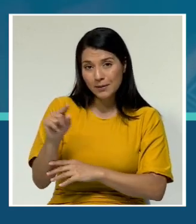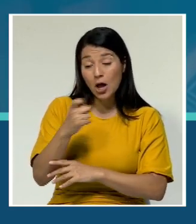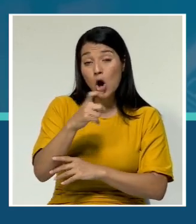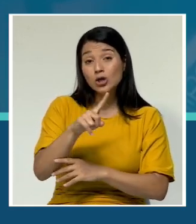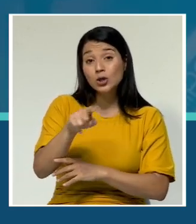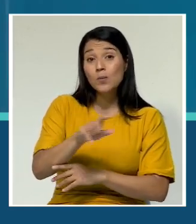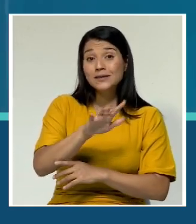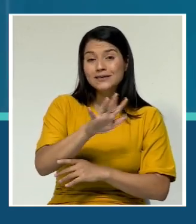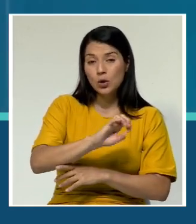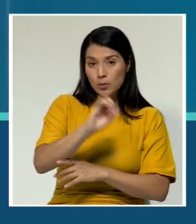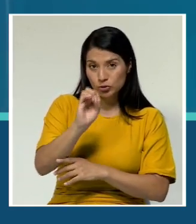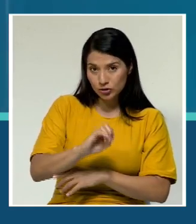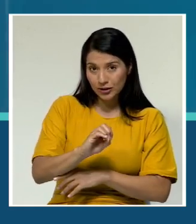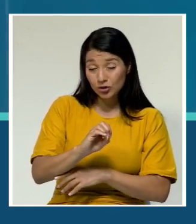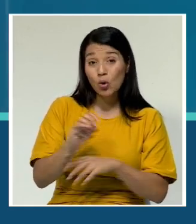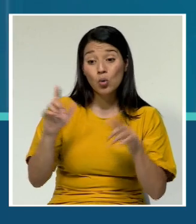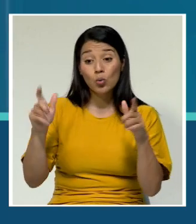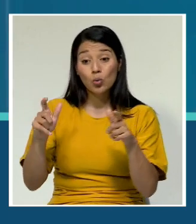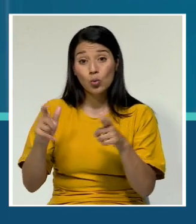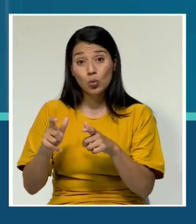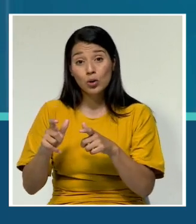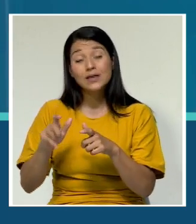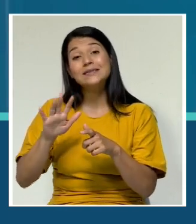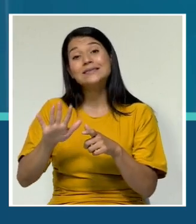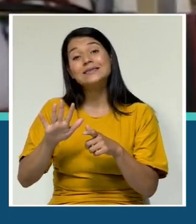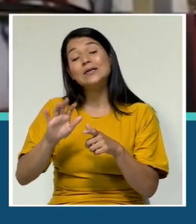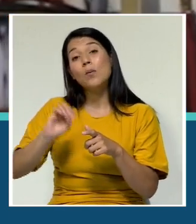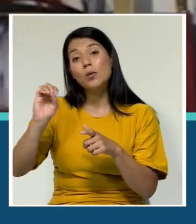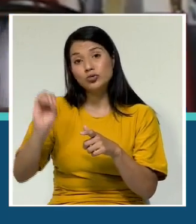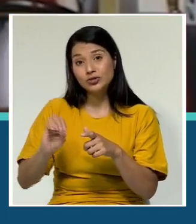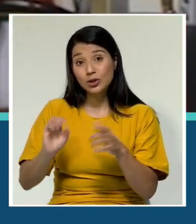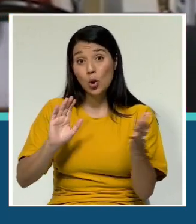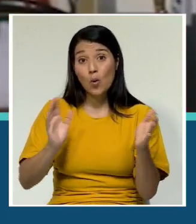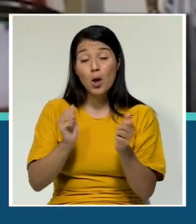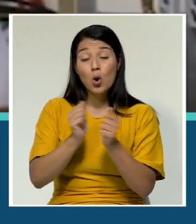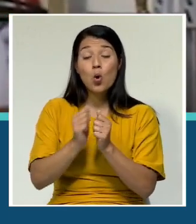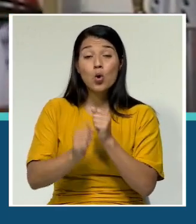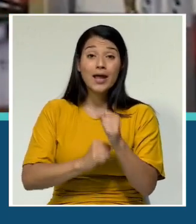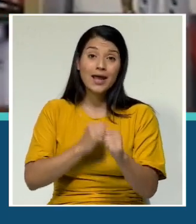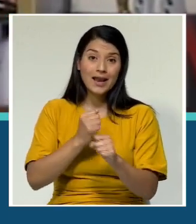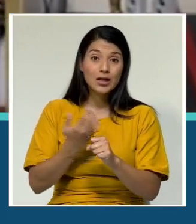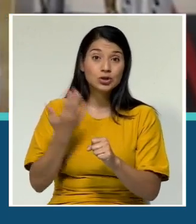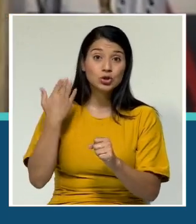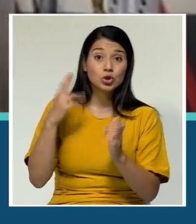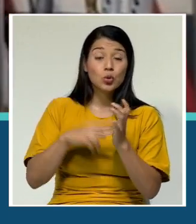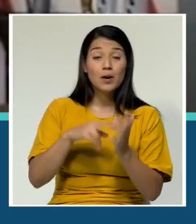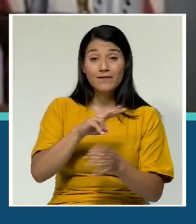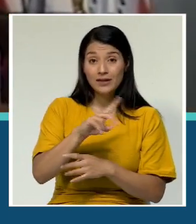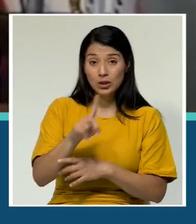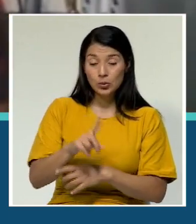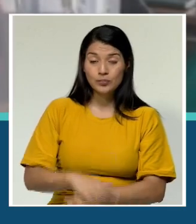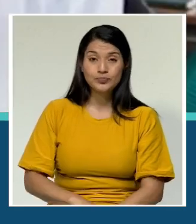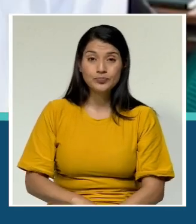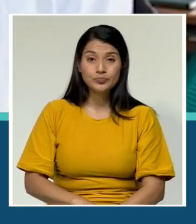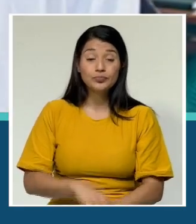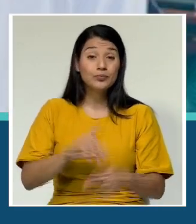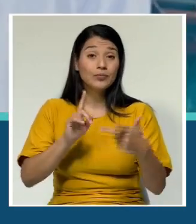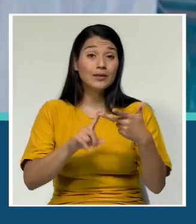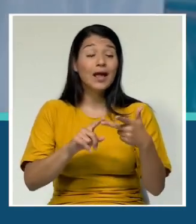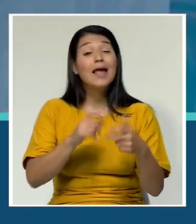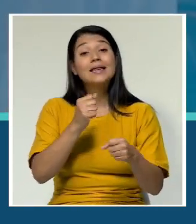personas que trabajan menos de 40 horas a la semana, el porcentaje de 11,5% disminuyó en 5